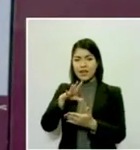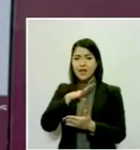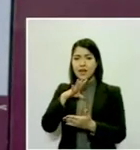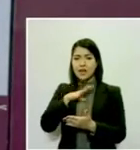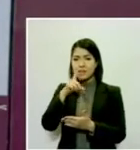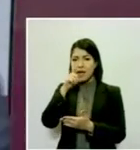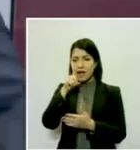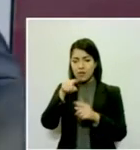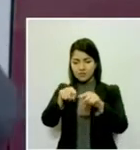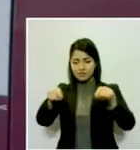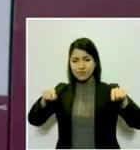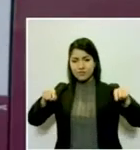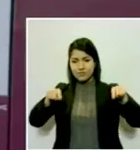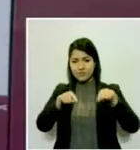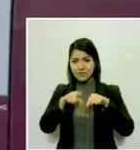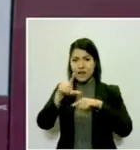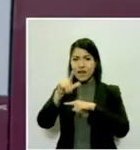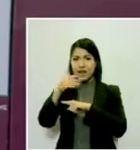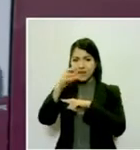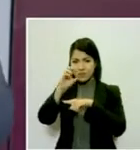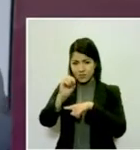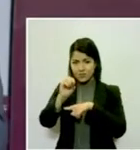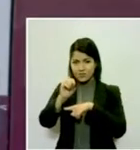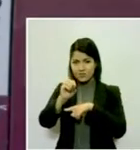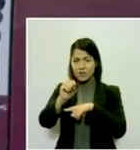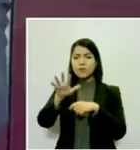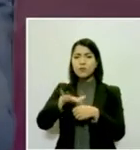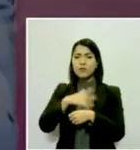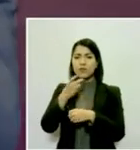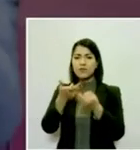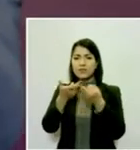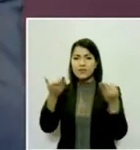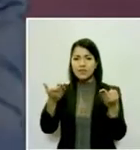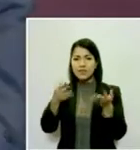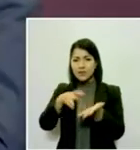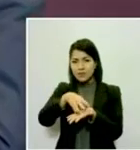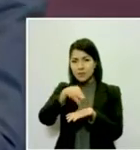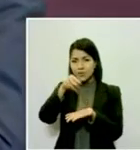lago de Chapala. Entonces las tierras son,